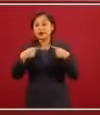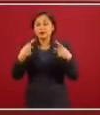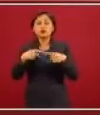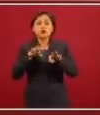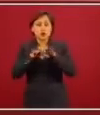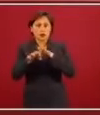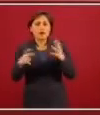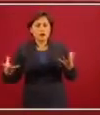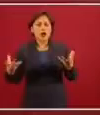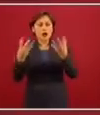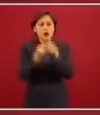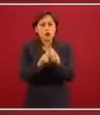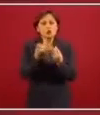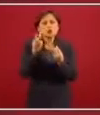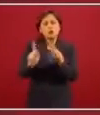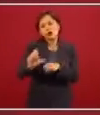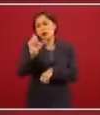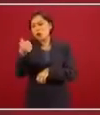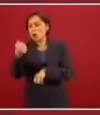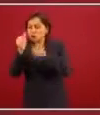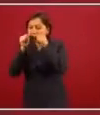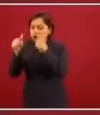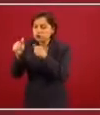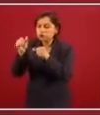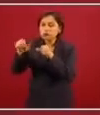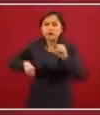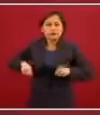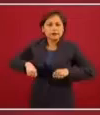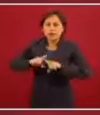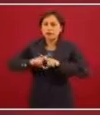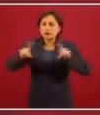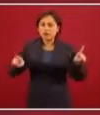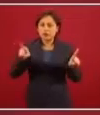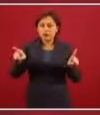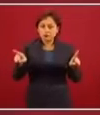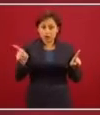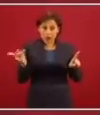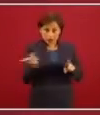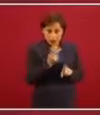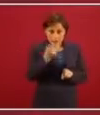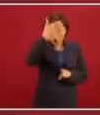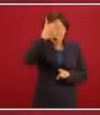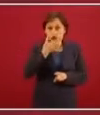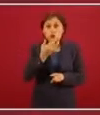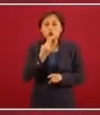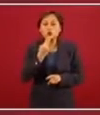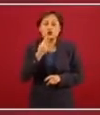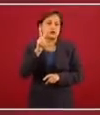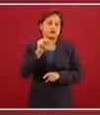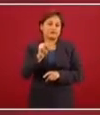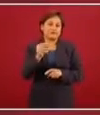traer una máscara equivalente. Estoy muy consciente que no tiene nada que ver una cosa con la otra, pero es para ilustrar el sentido del